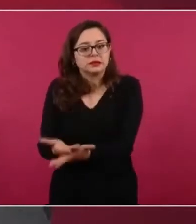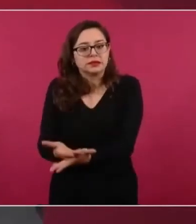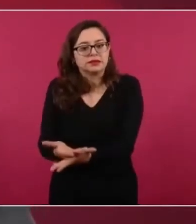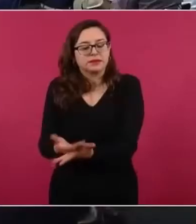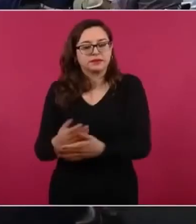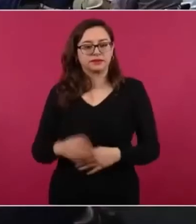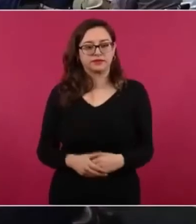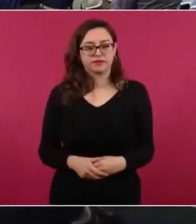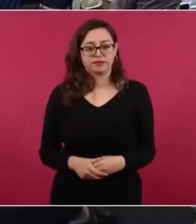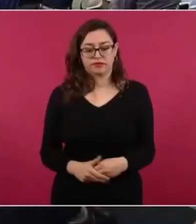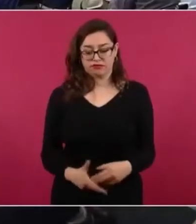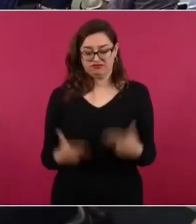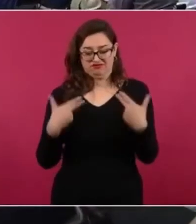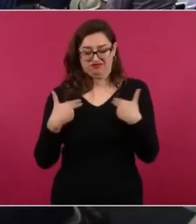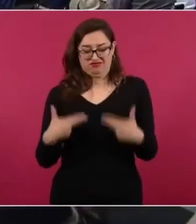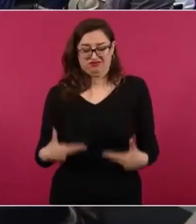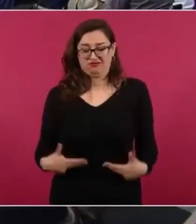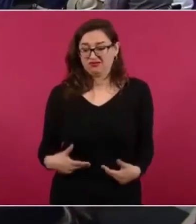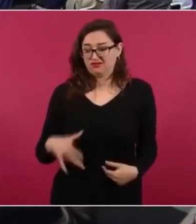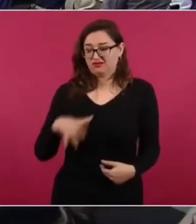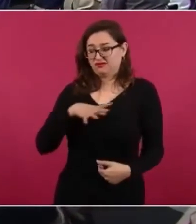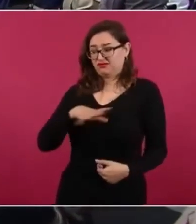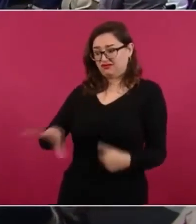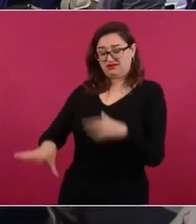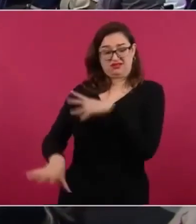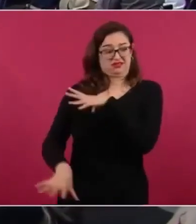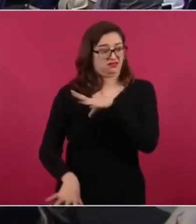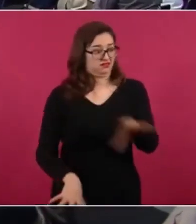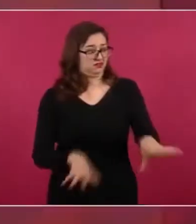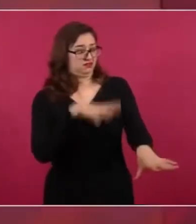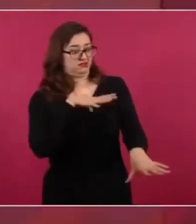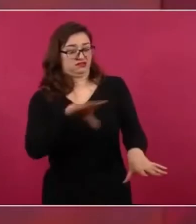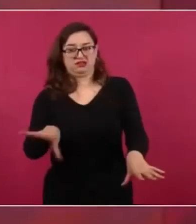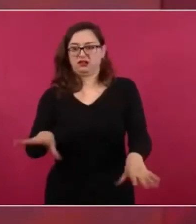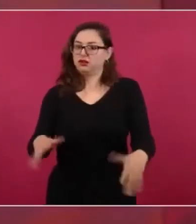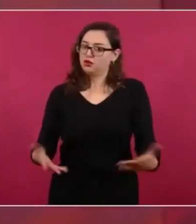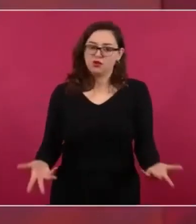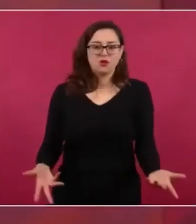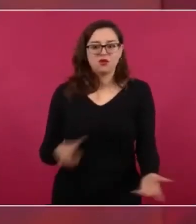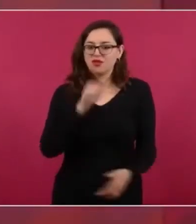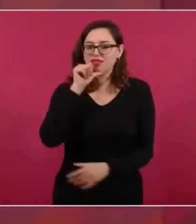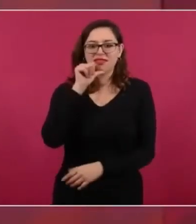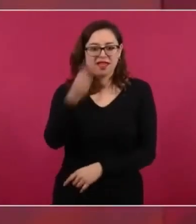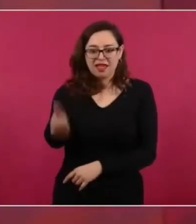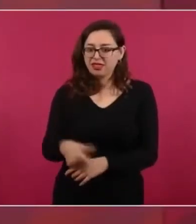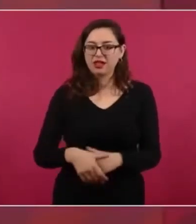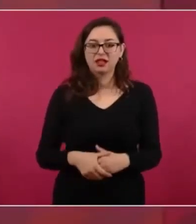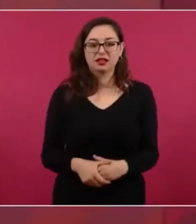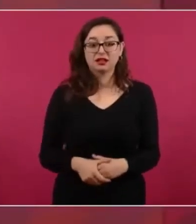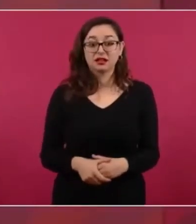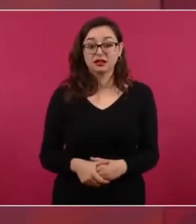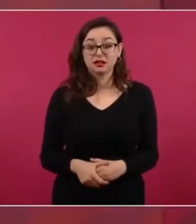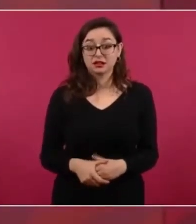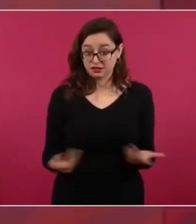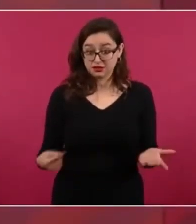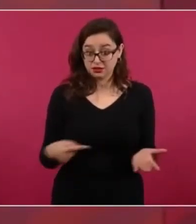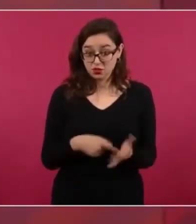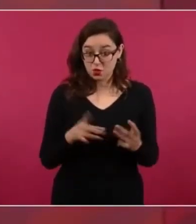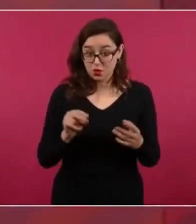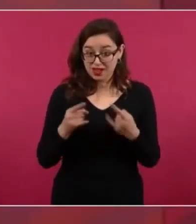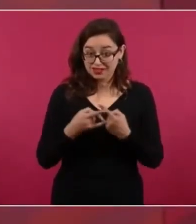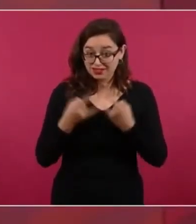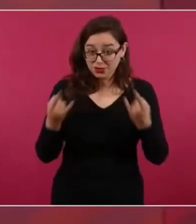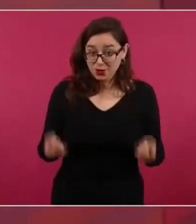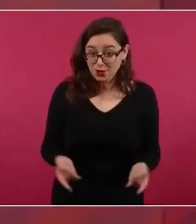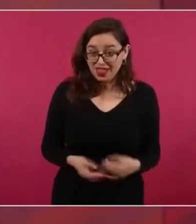que nada humano nos sea ajeno. Eso también es